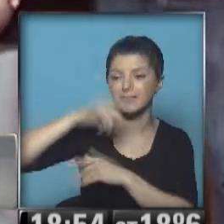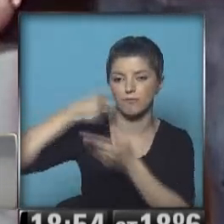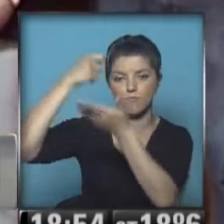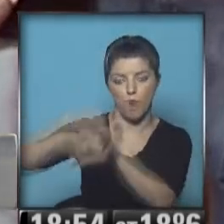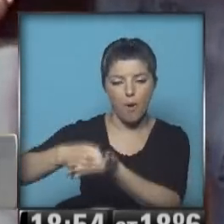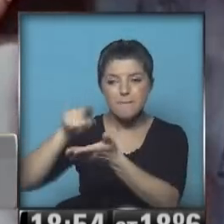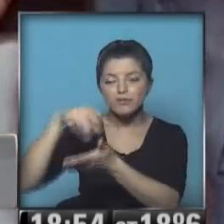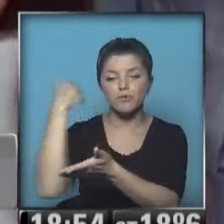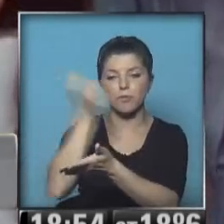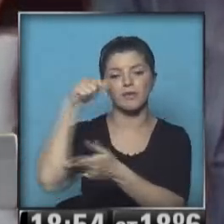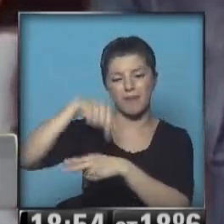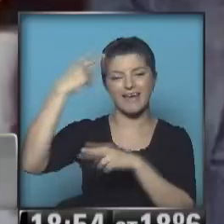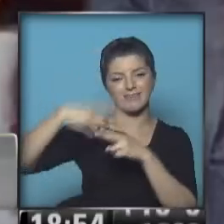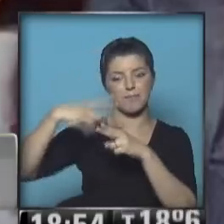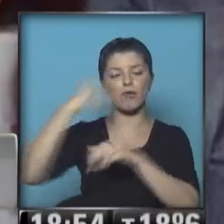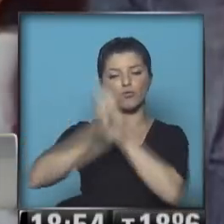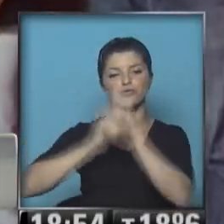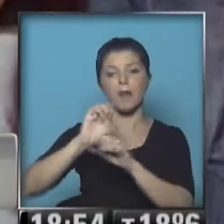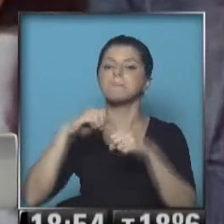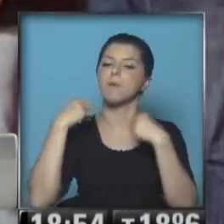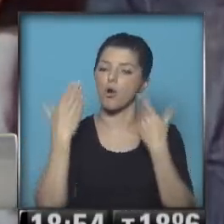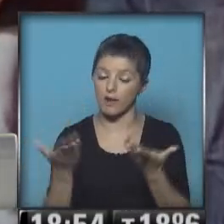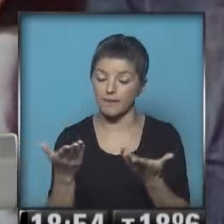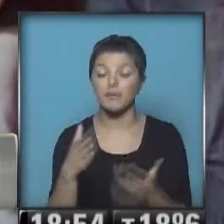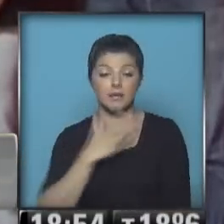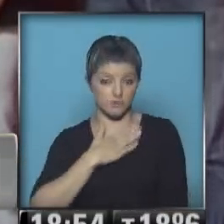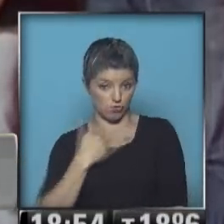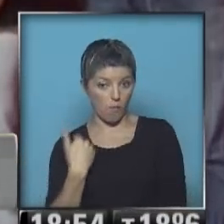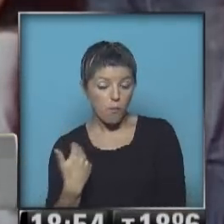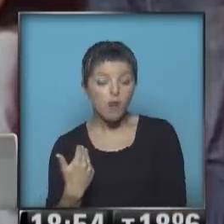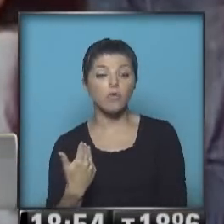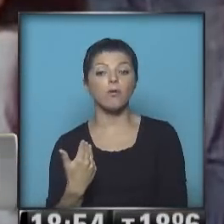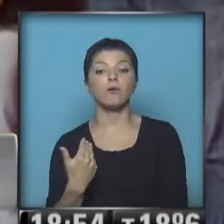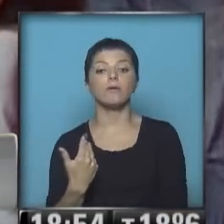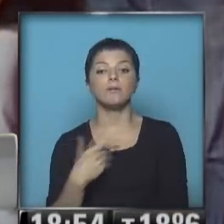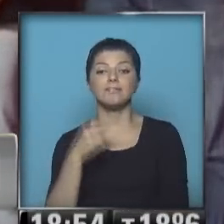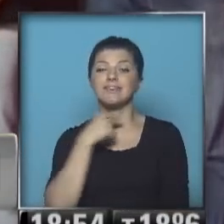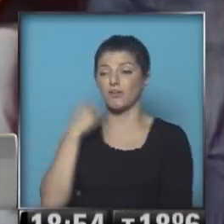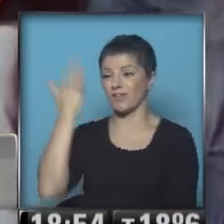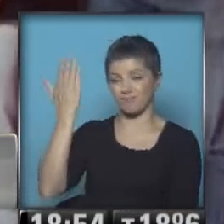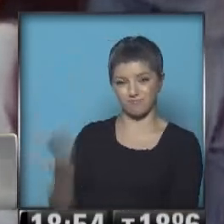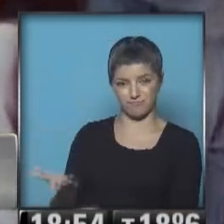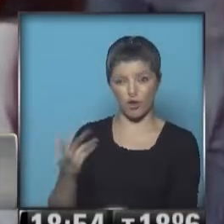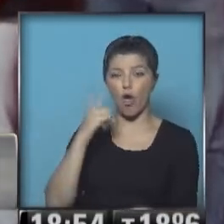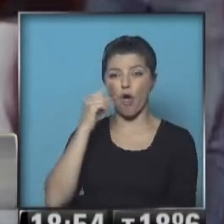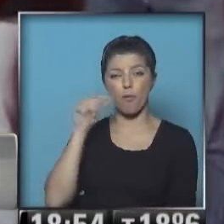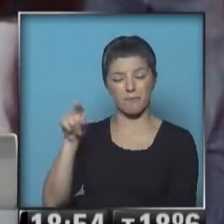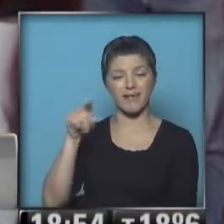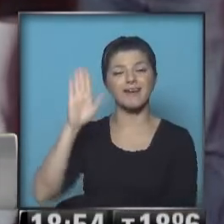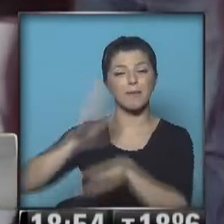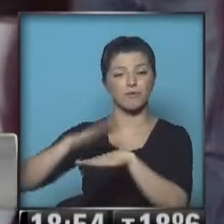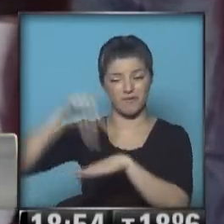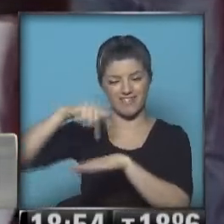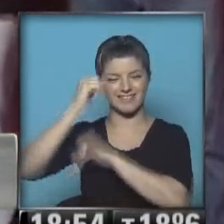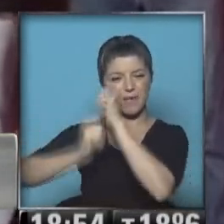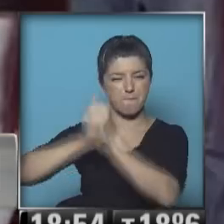para nutrir este parque industrial. Si usted me permite, señora presidenta, quisiera que la salude el señor Edgardo, el responsable de la empresa,